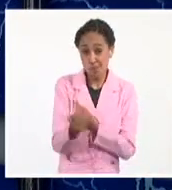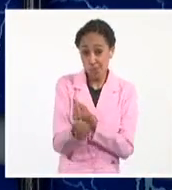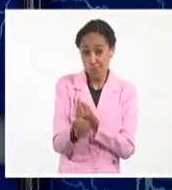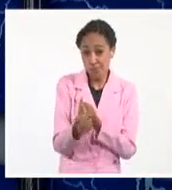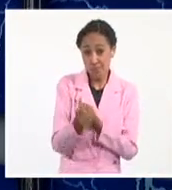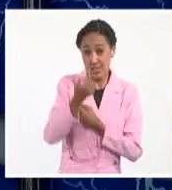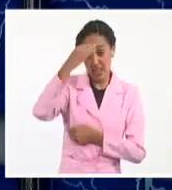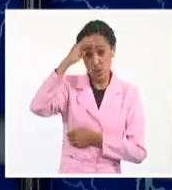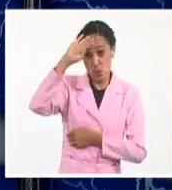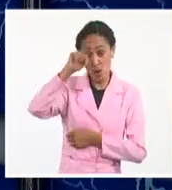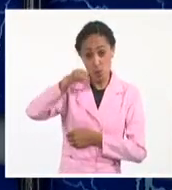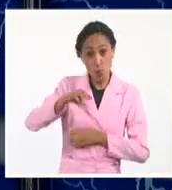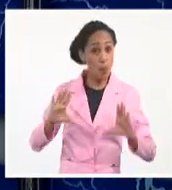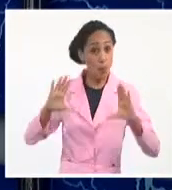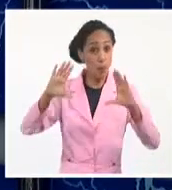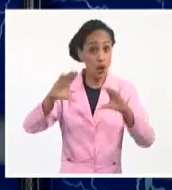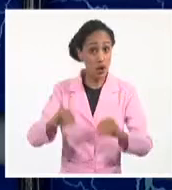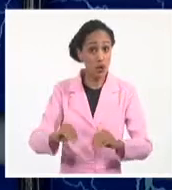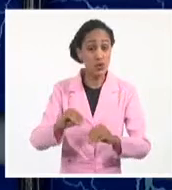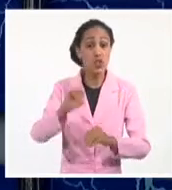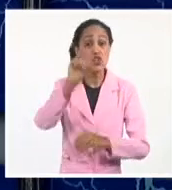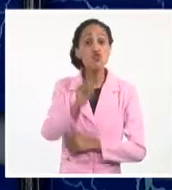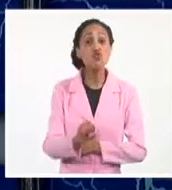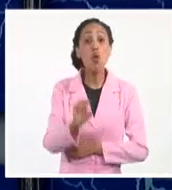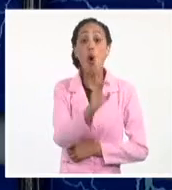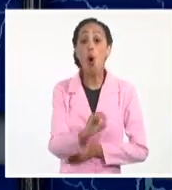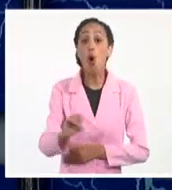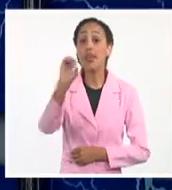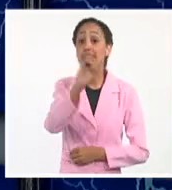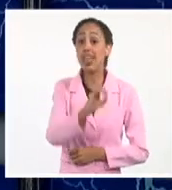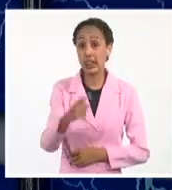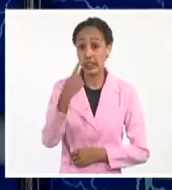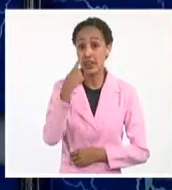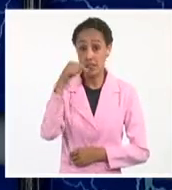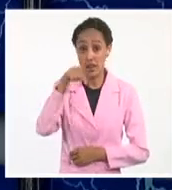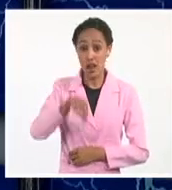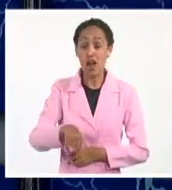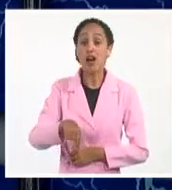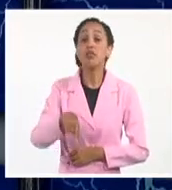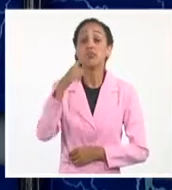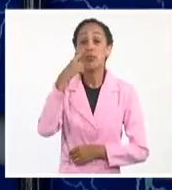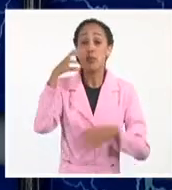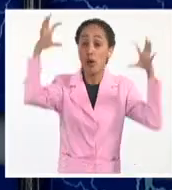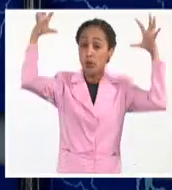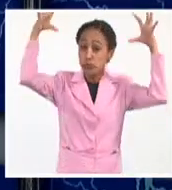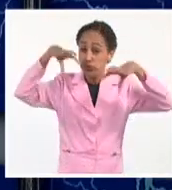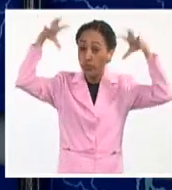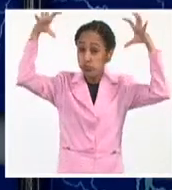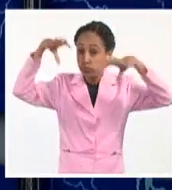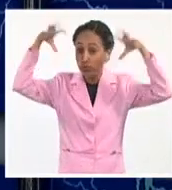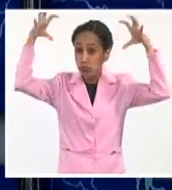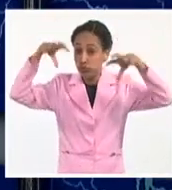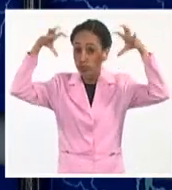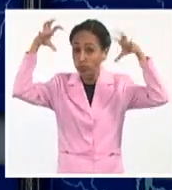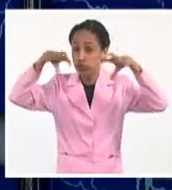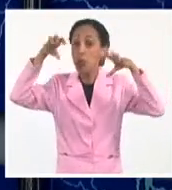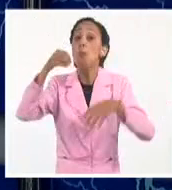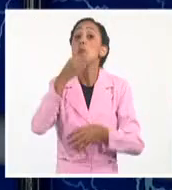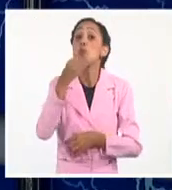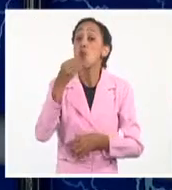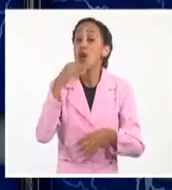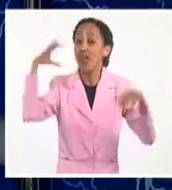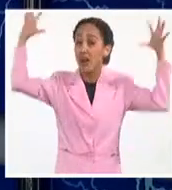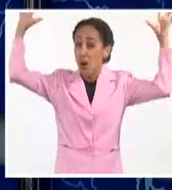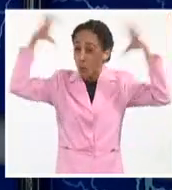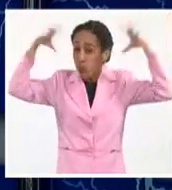Desde la noche de hoy, en la región suroriental, comenzarán a incrementarse las áreas de chubascos y lluvias, que pueden ser fuertes